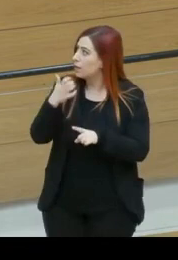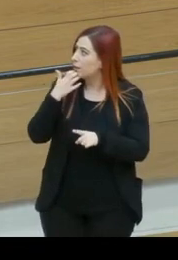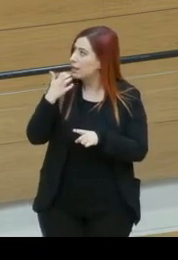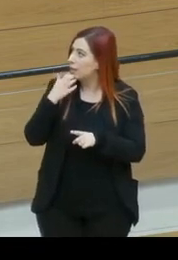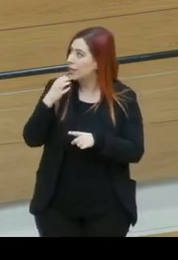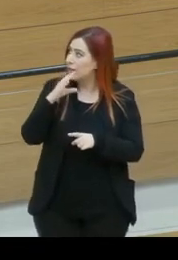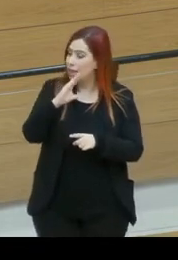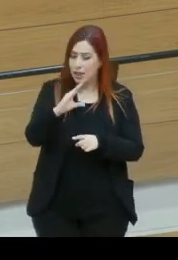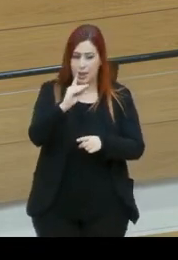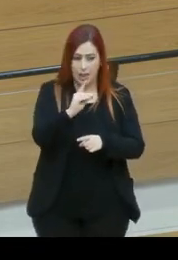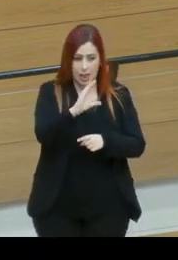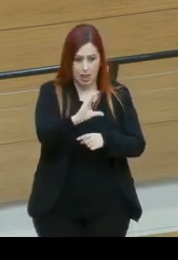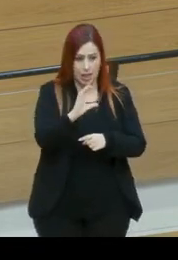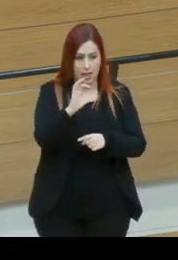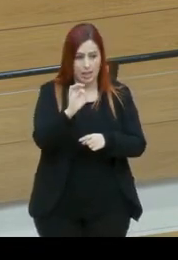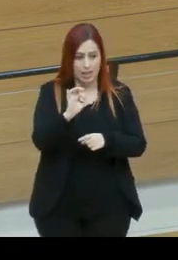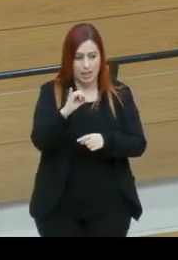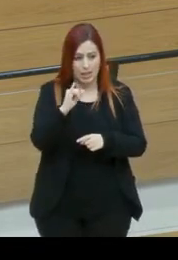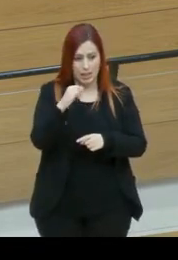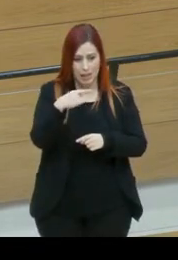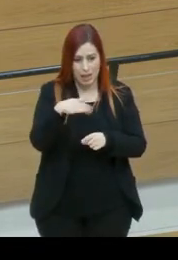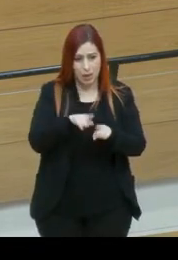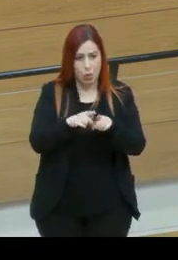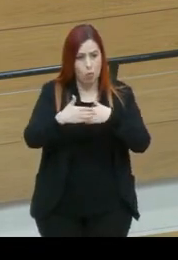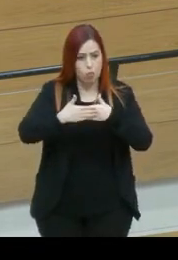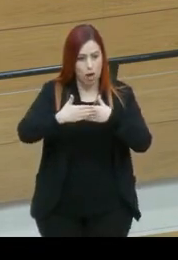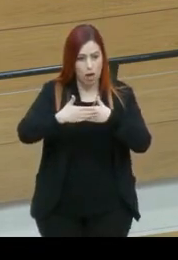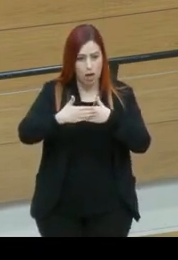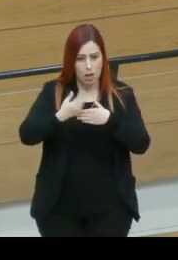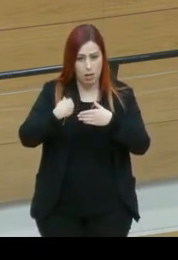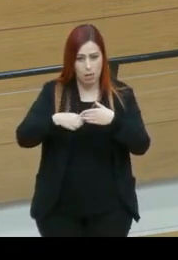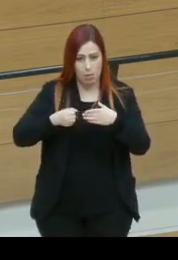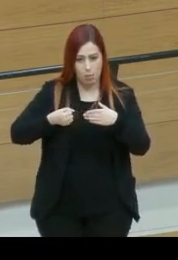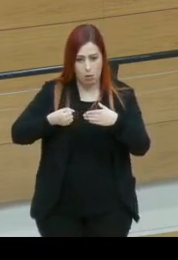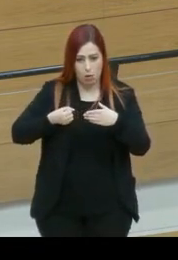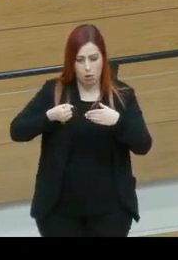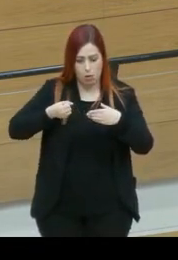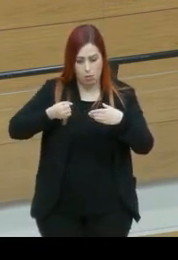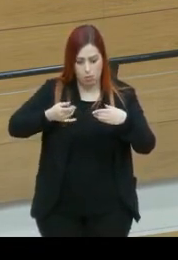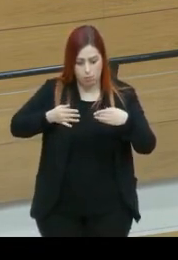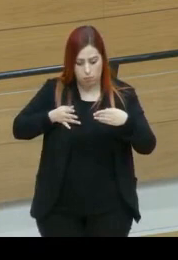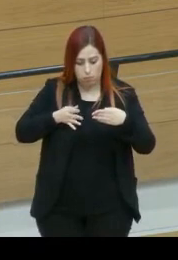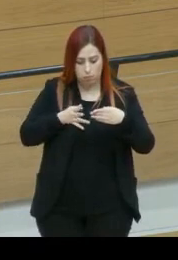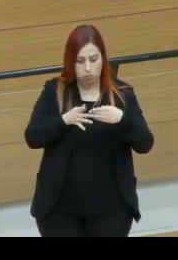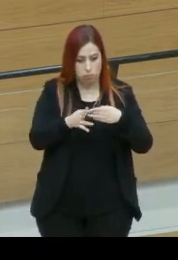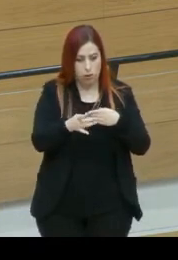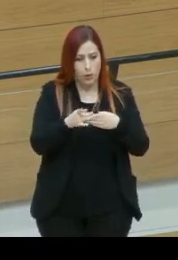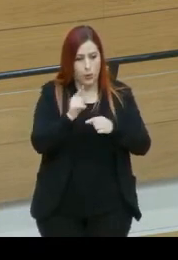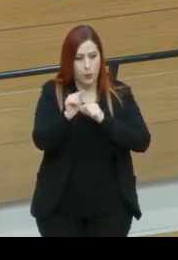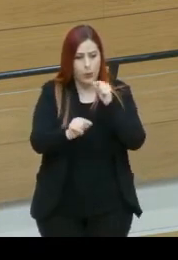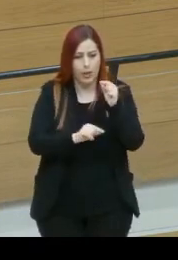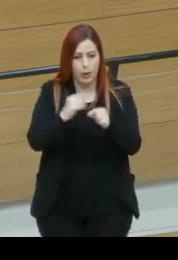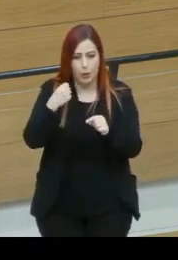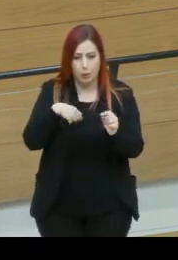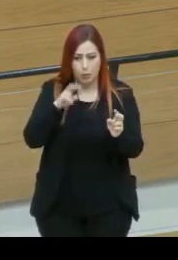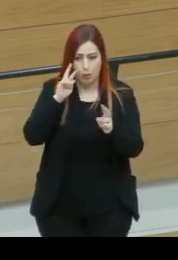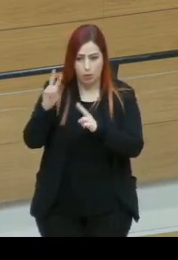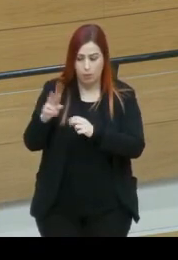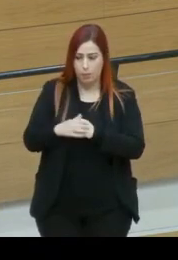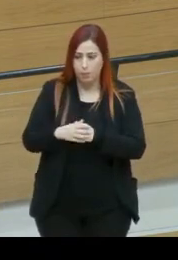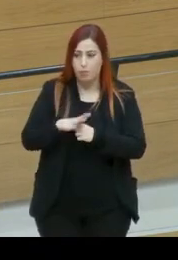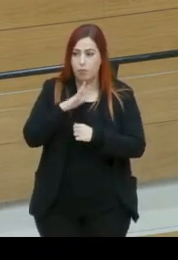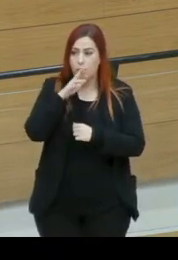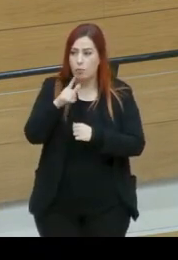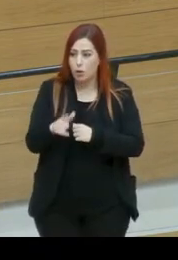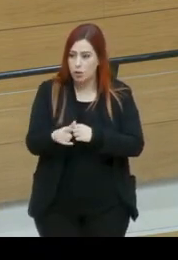D-cysteine fuera esta puerta, ¿vale?, por la que quieren pasar todos estos virus, que son los diferentes que he nombrado. Por lo